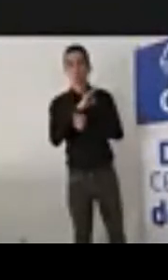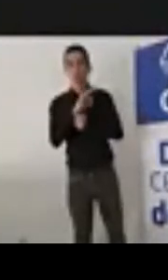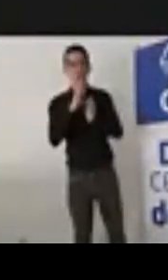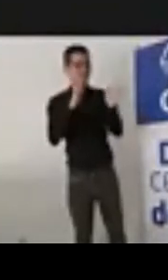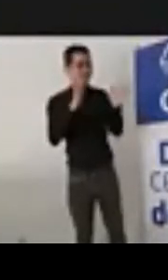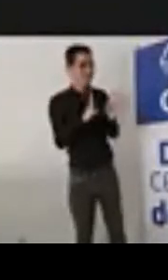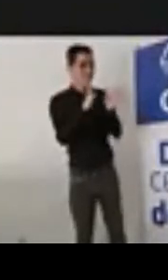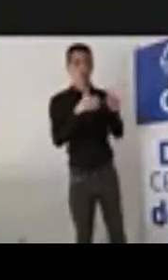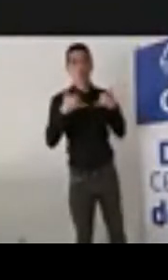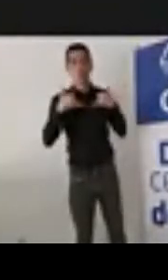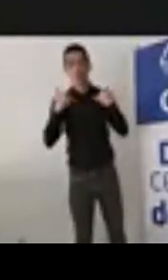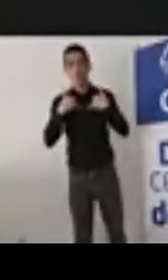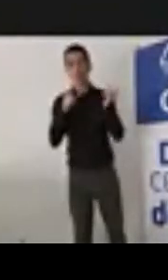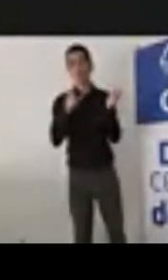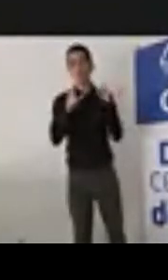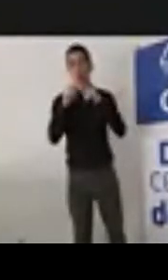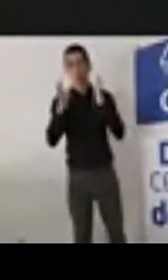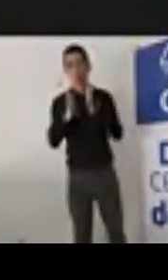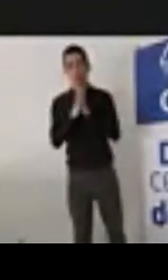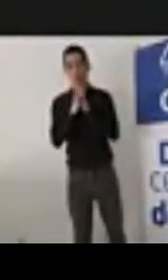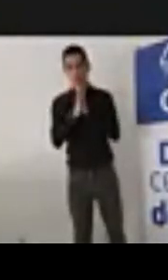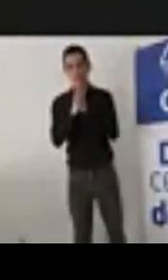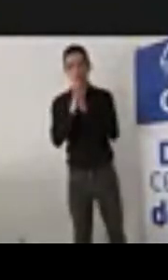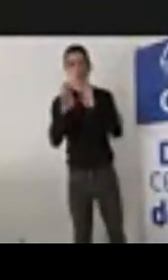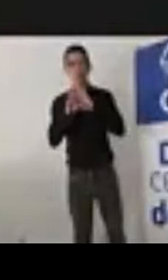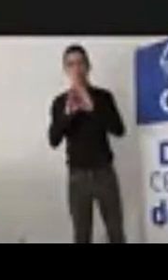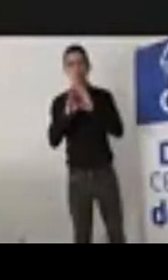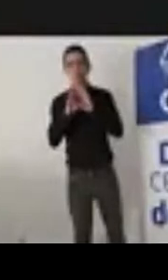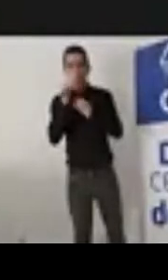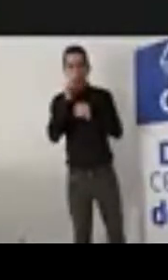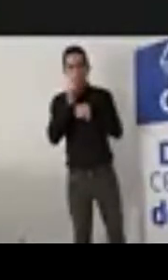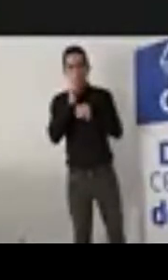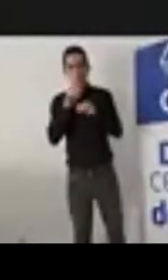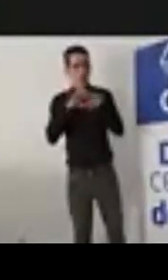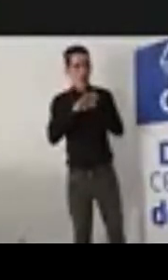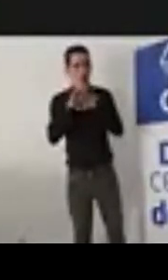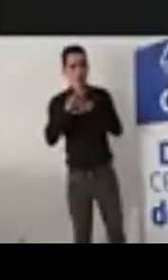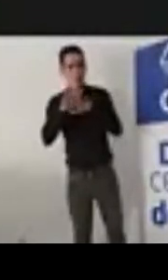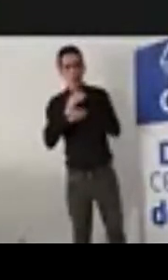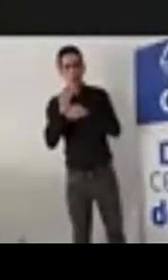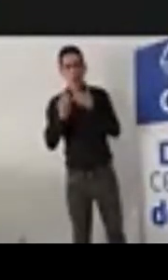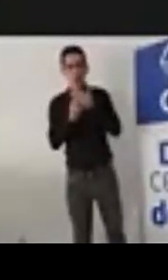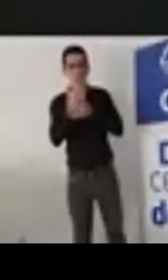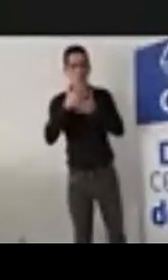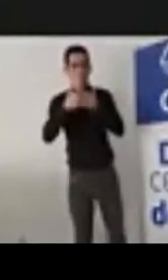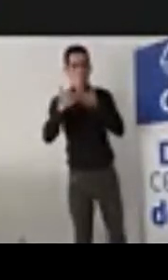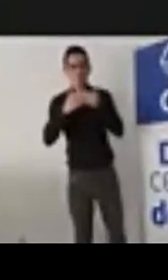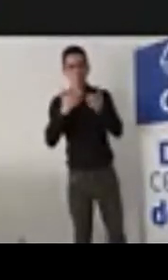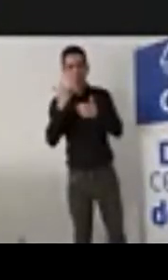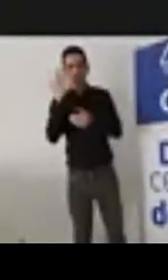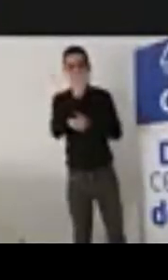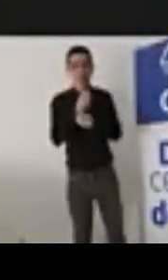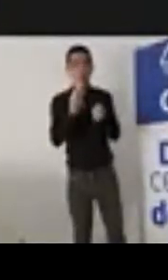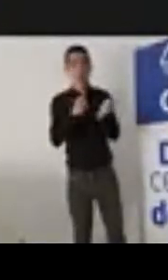formatos dinámicos, frescos. Los jóvenes no quieren esas líneas institucionales más rígidas, sino que quieren ser parte incluso de la